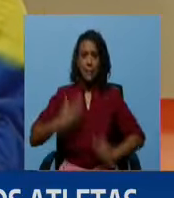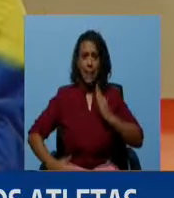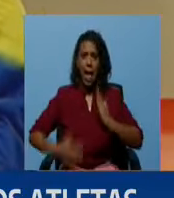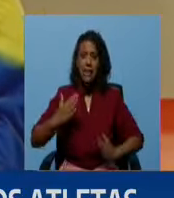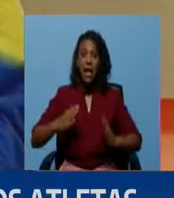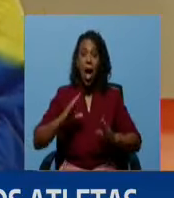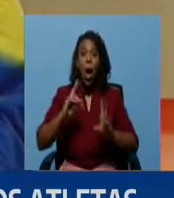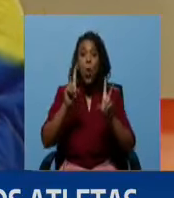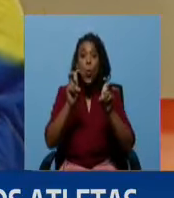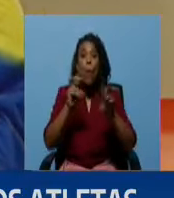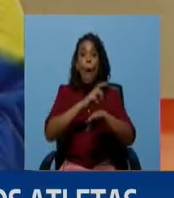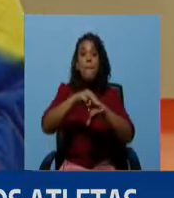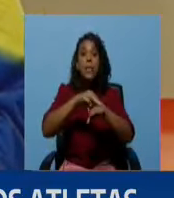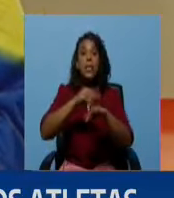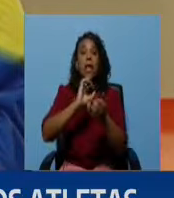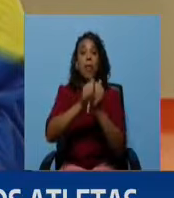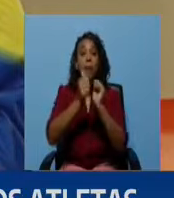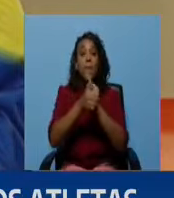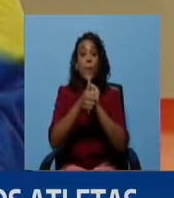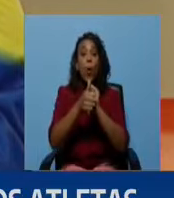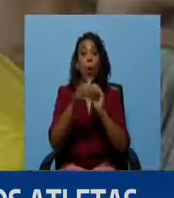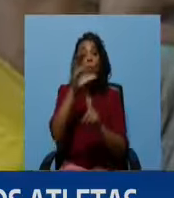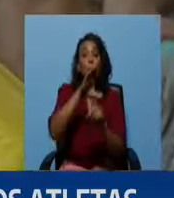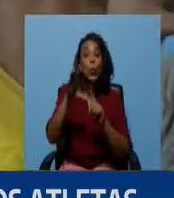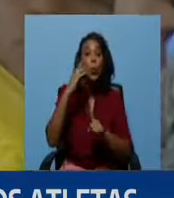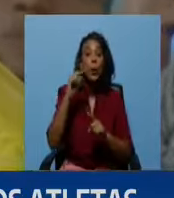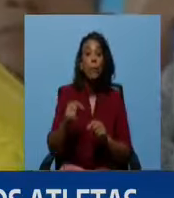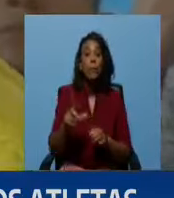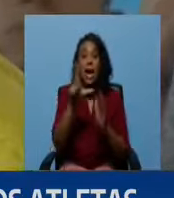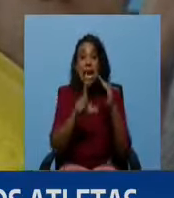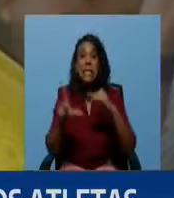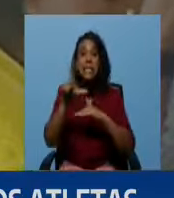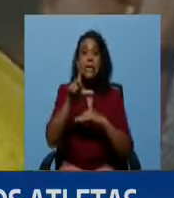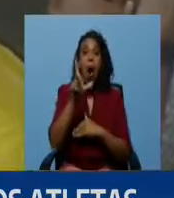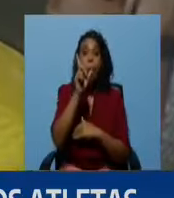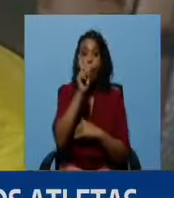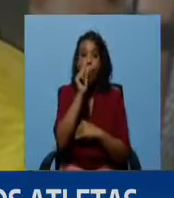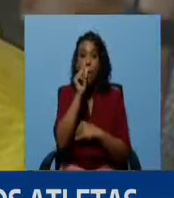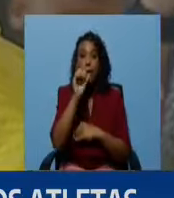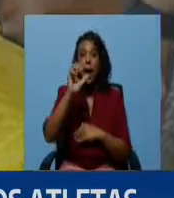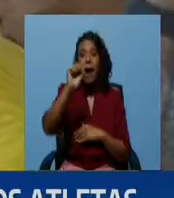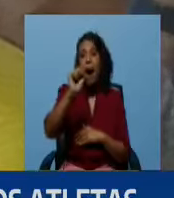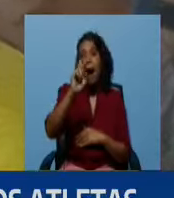nuevo ministro del Poder Popular para el Deporte, el licenciado Arnaldo Sánchez,